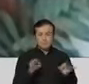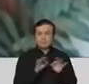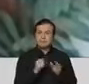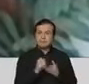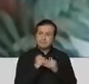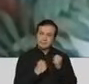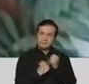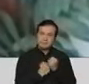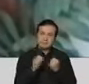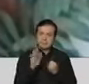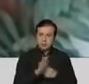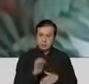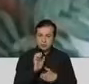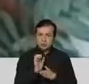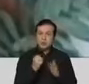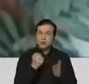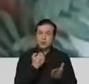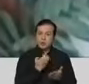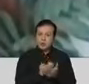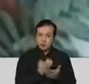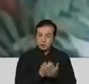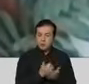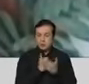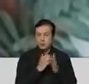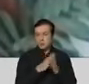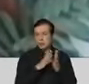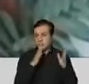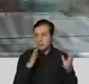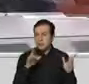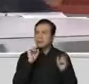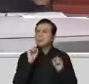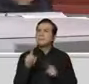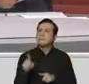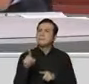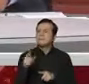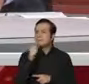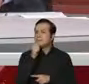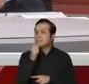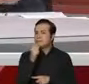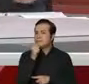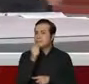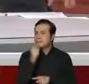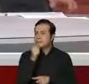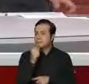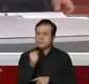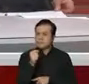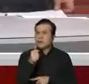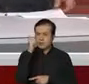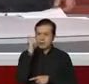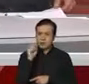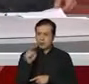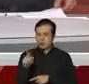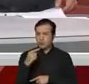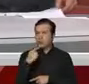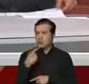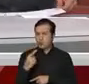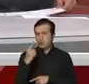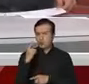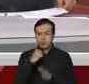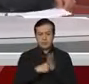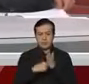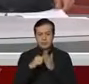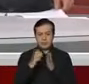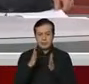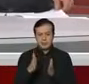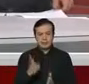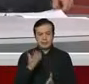trae dinero a los ecuatorianos y mejora su situación económica. Secretario Roldán, en la rueda de prensa que ofrecía ayer usted en conjunto con el ministro